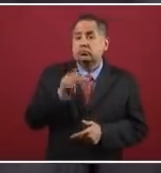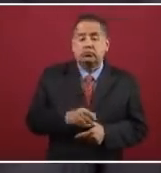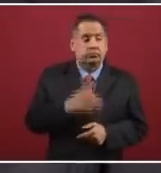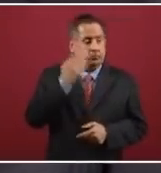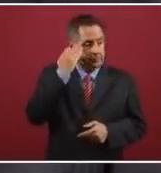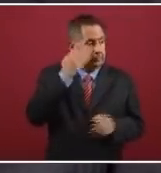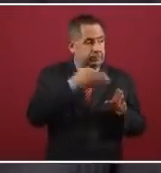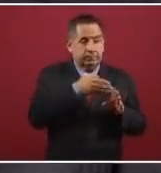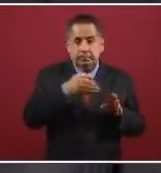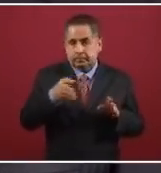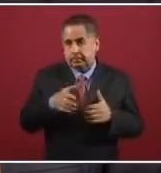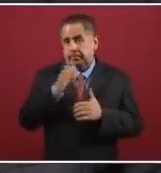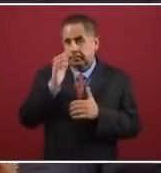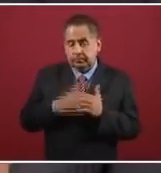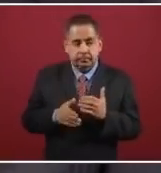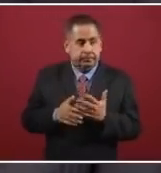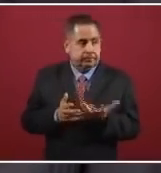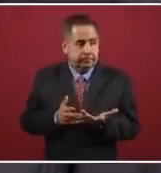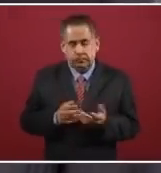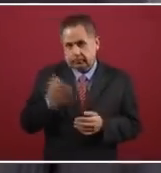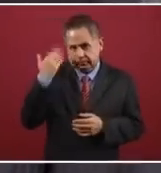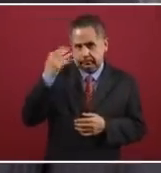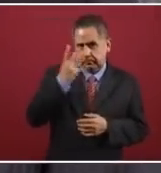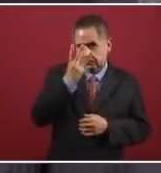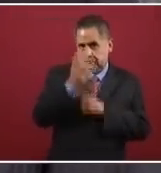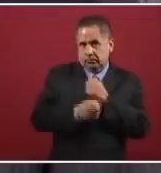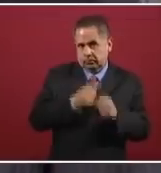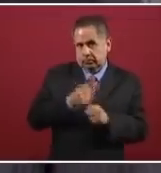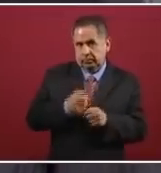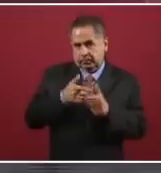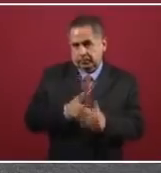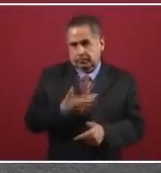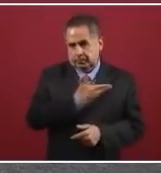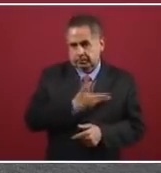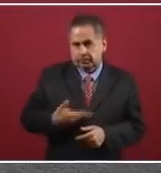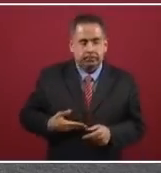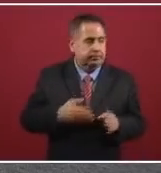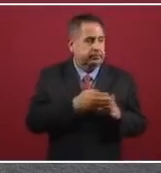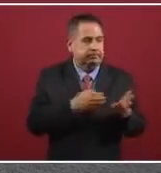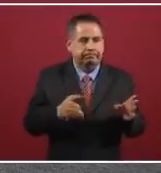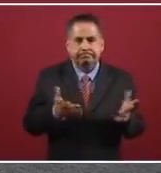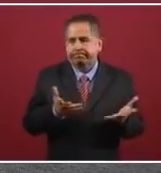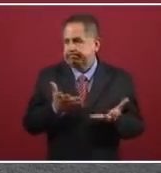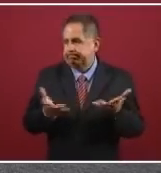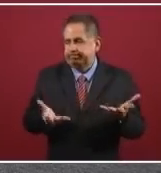periodo y era de 4 años, y ni modo